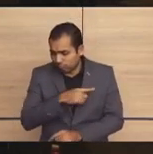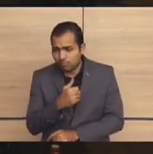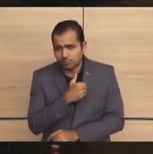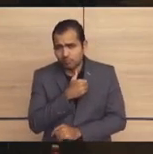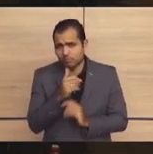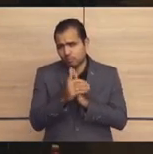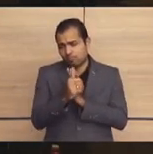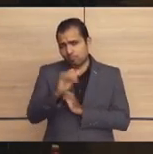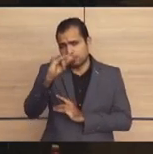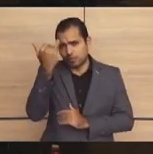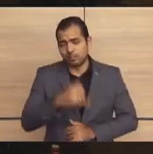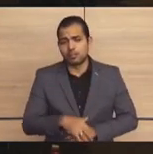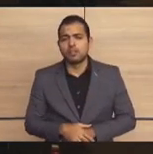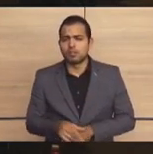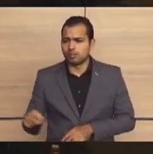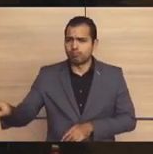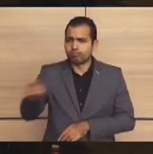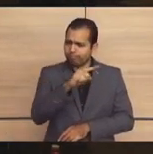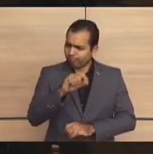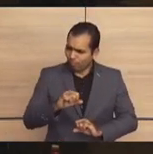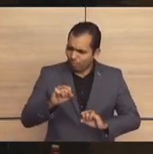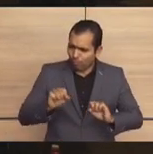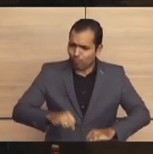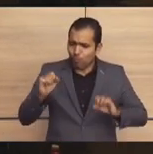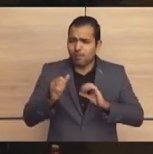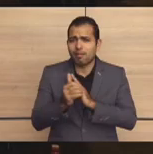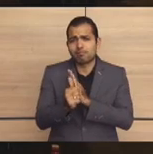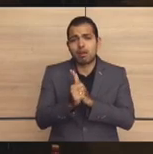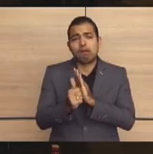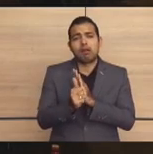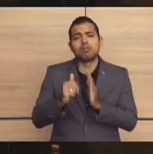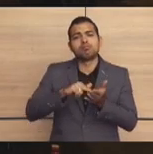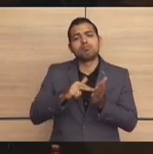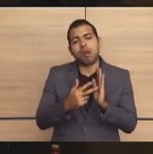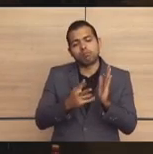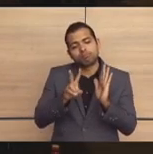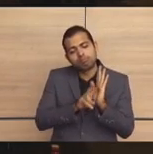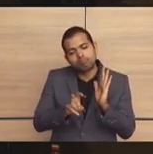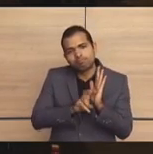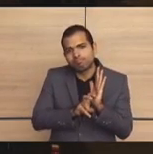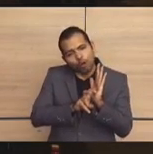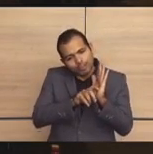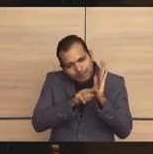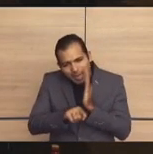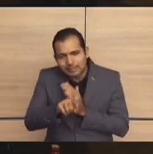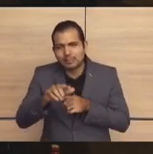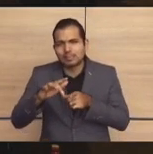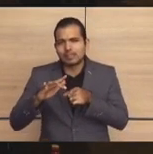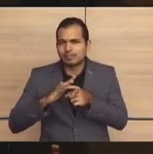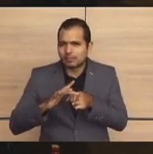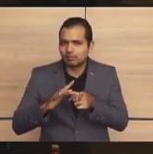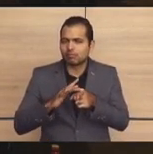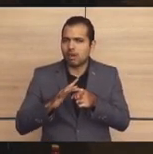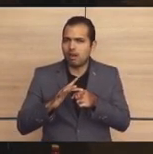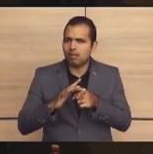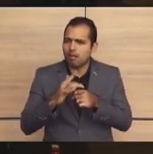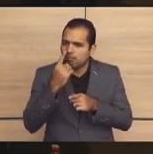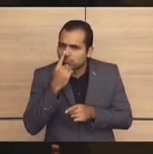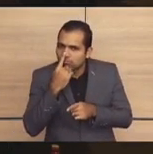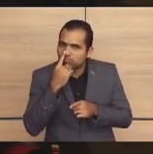hay que potenciar esos talentos, hay que salir un poquito más allá de lo teórico, ir a la práctica. Actualmente hay muchos